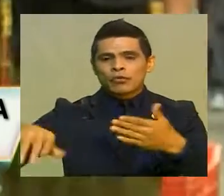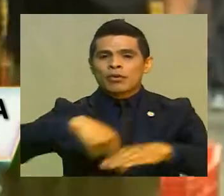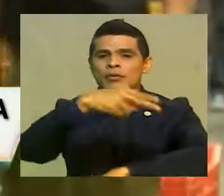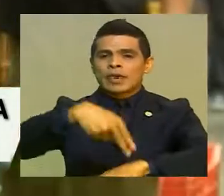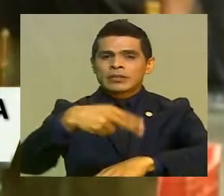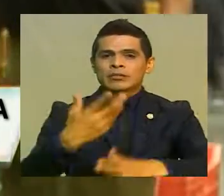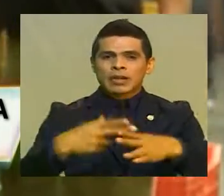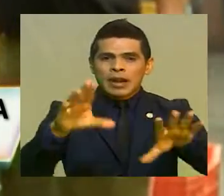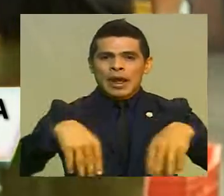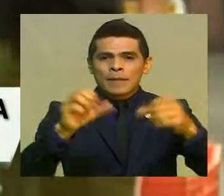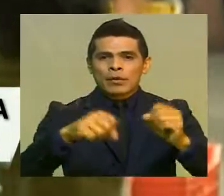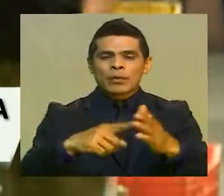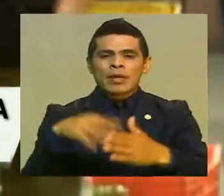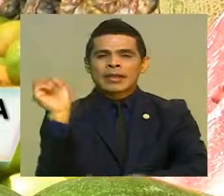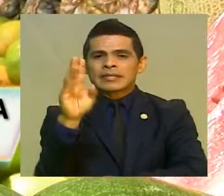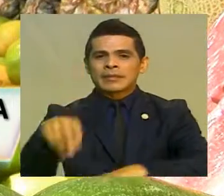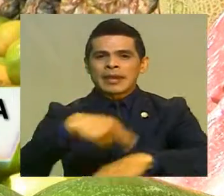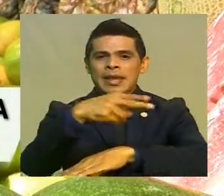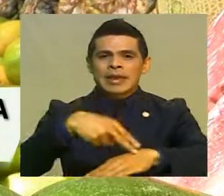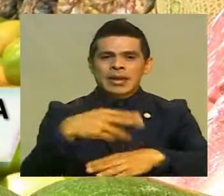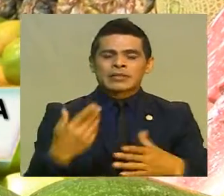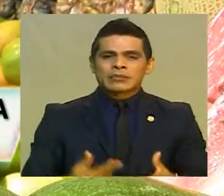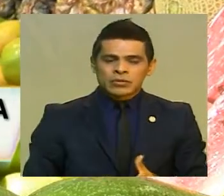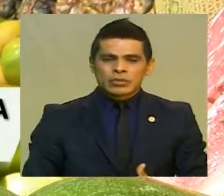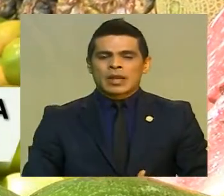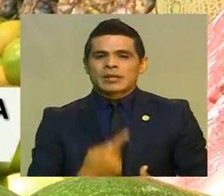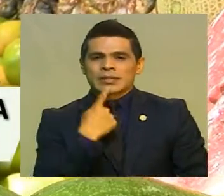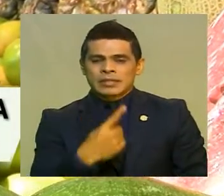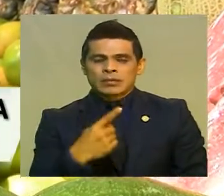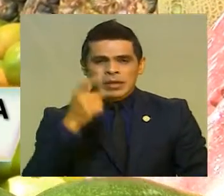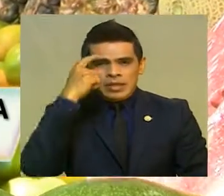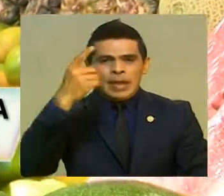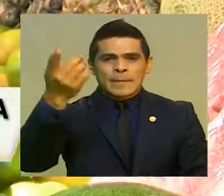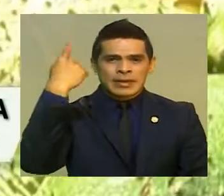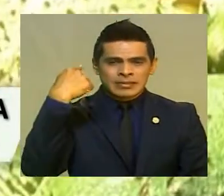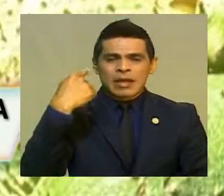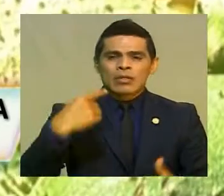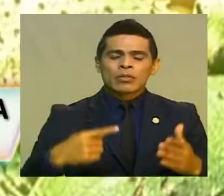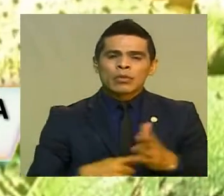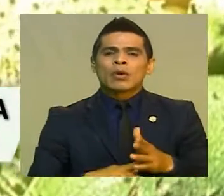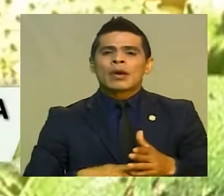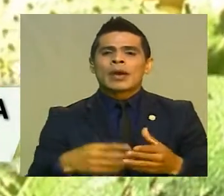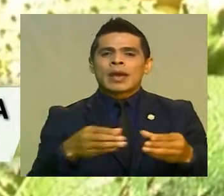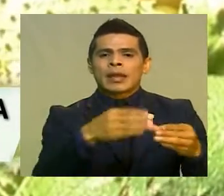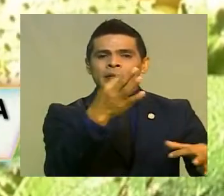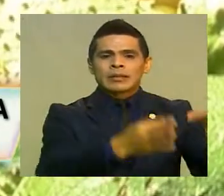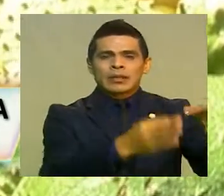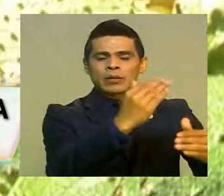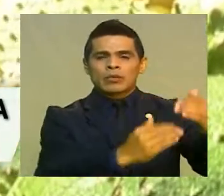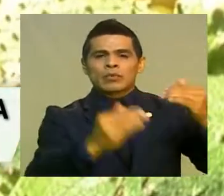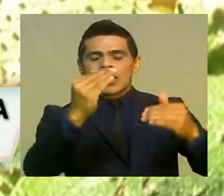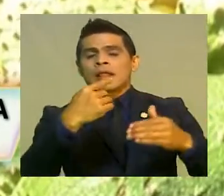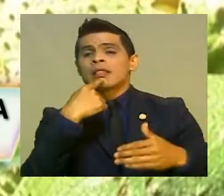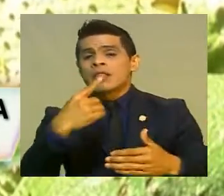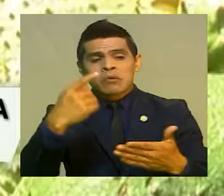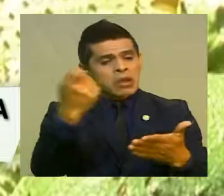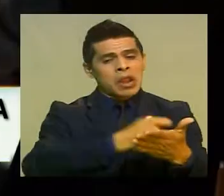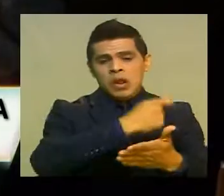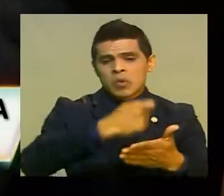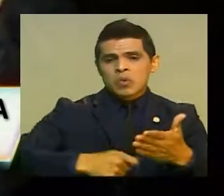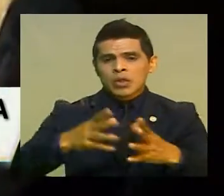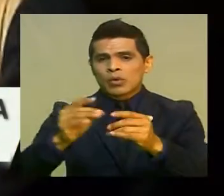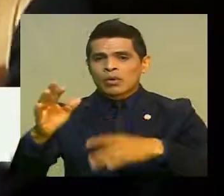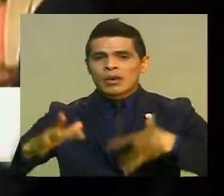aprobada en el palacio federal legislativo aunque en días pasados el máximo tribunal del país declarara nula las